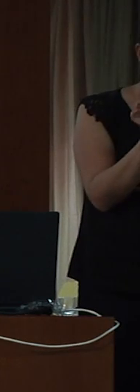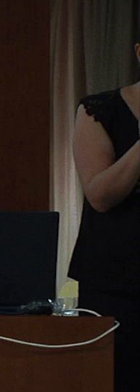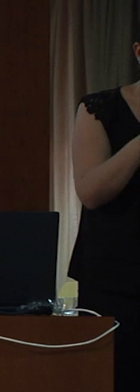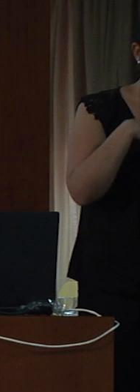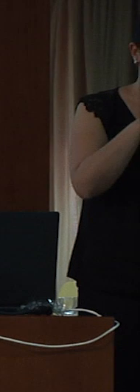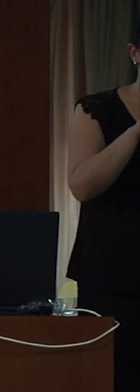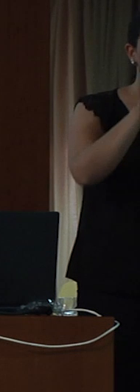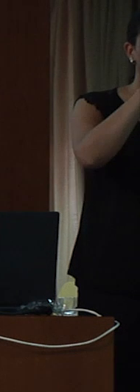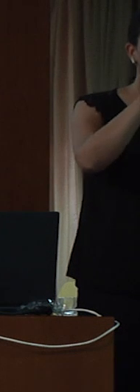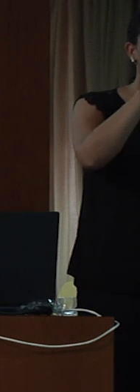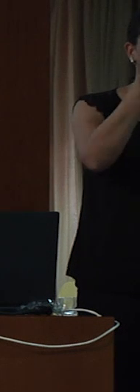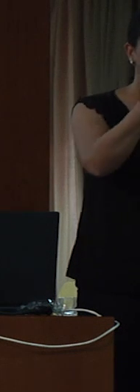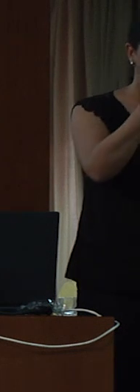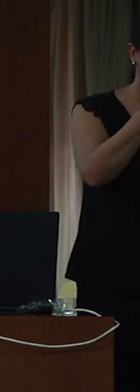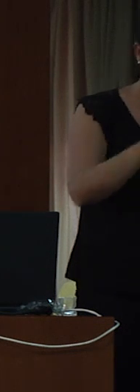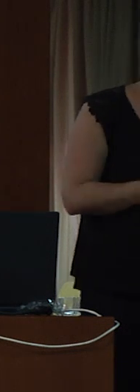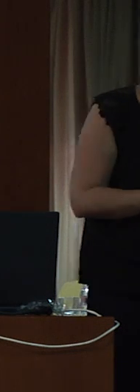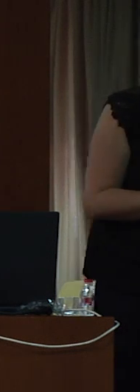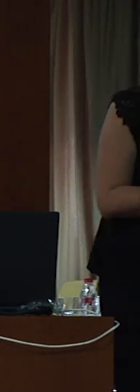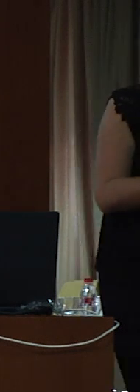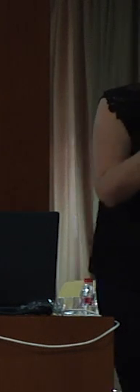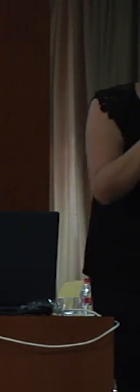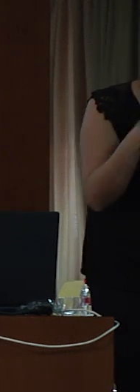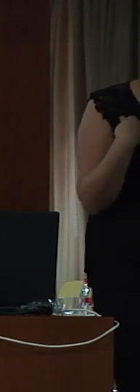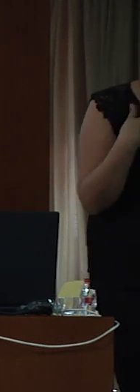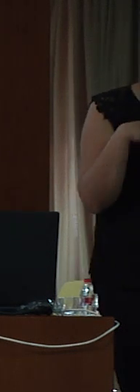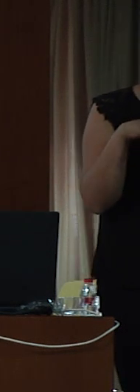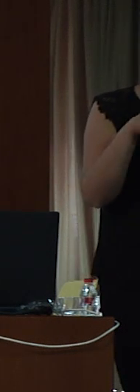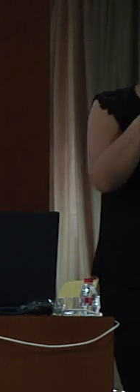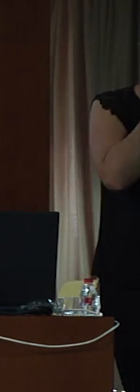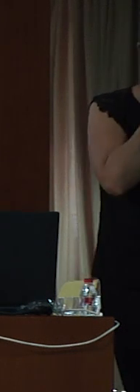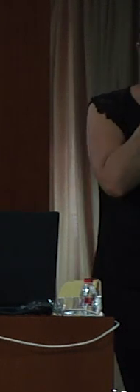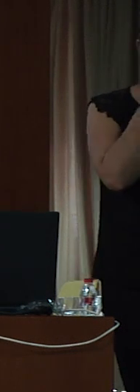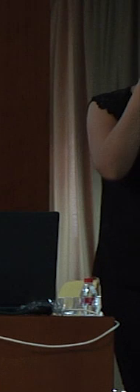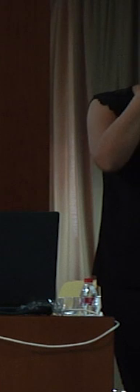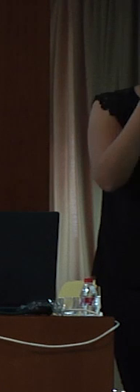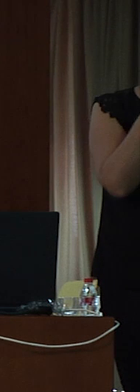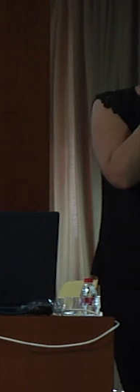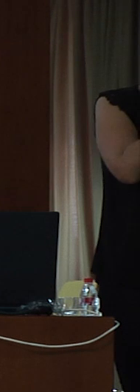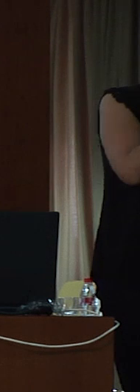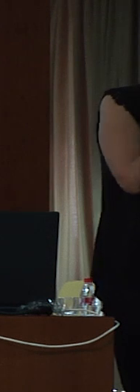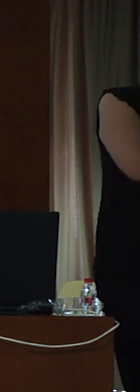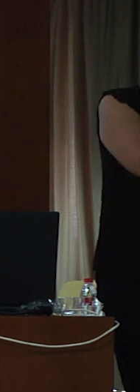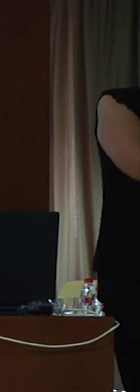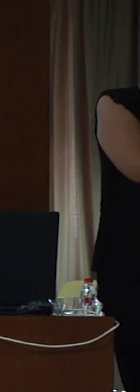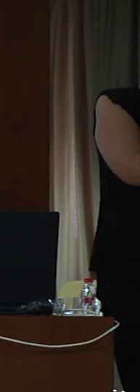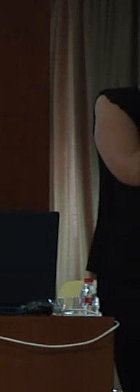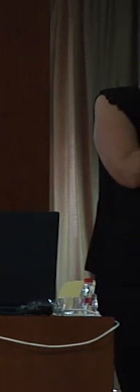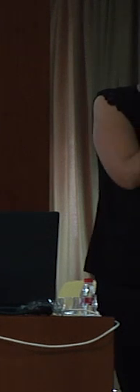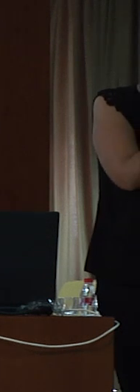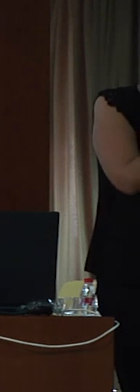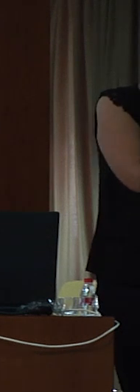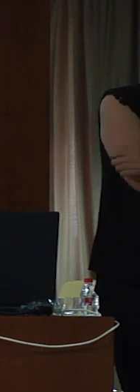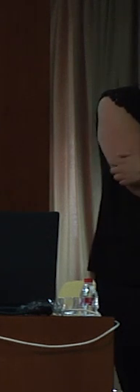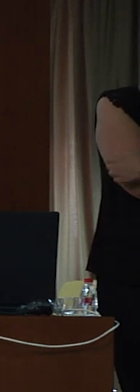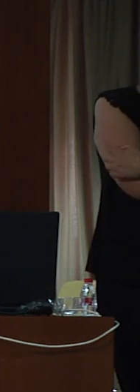está utilizando el cannabis porque el dolor lo controla. Y claro, el paciente con fibromialgia el dolor se lo va a controlar.